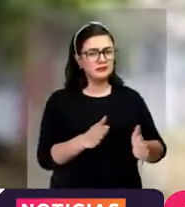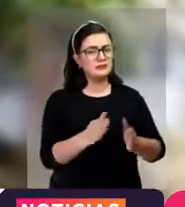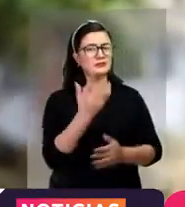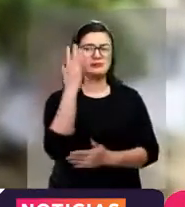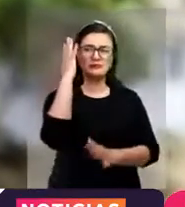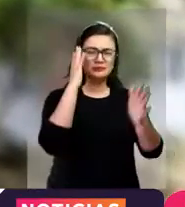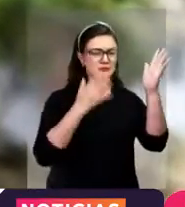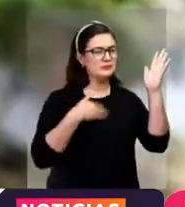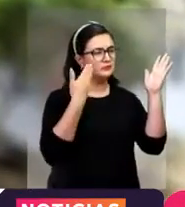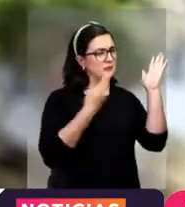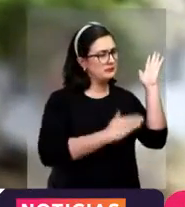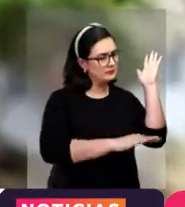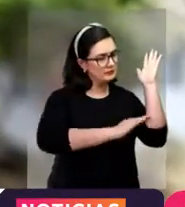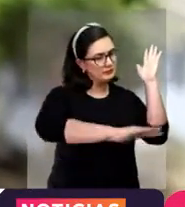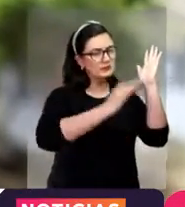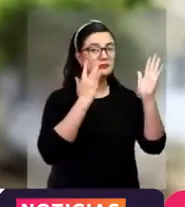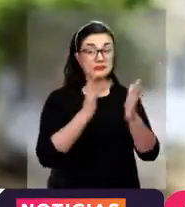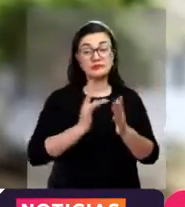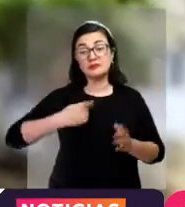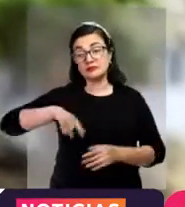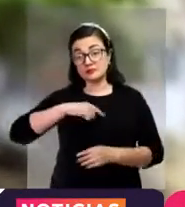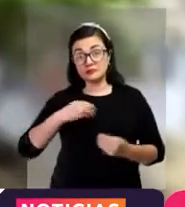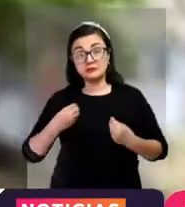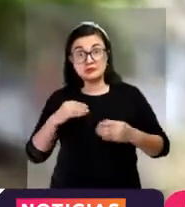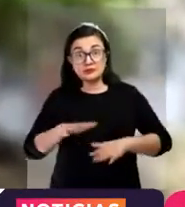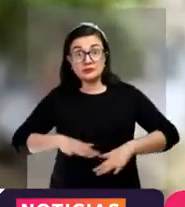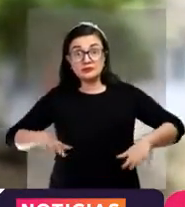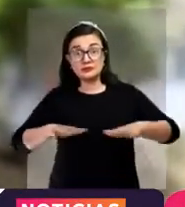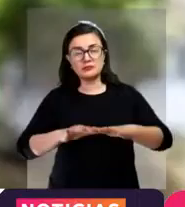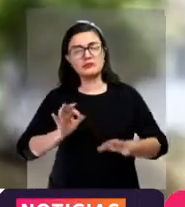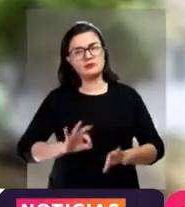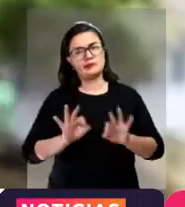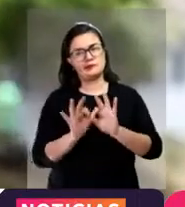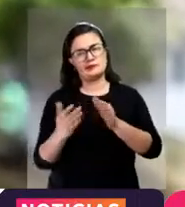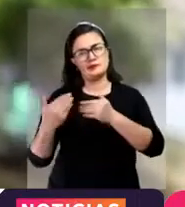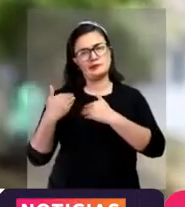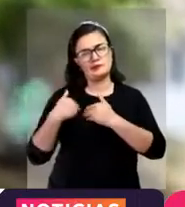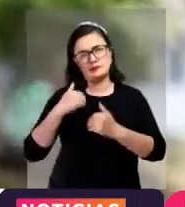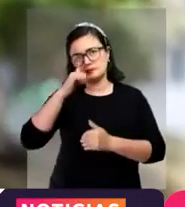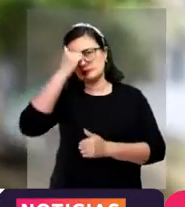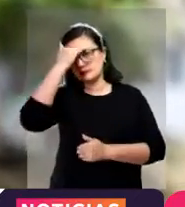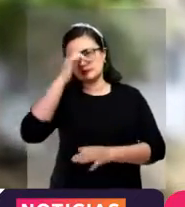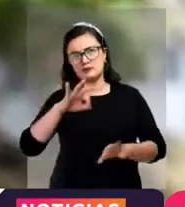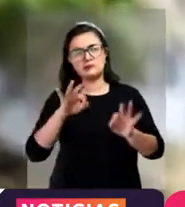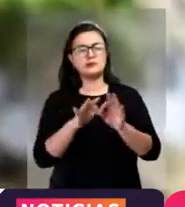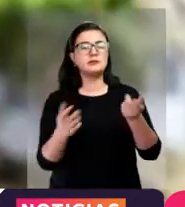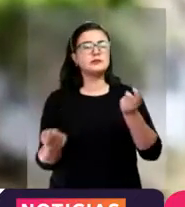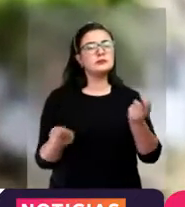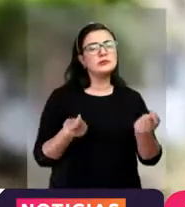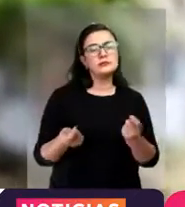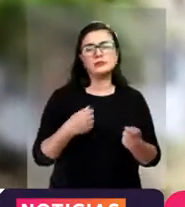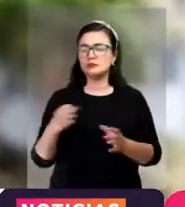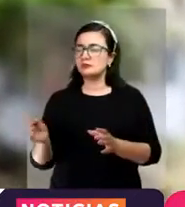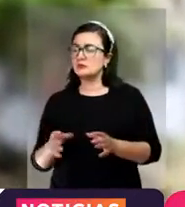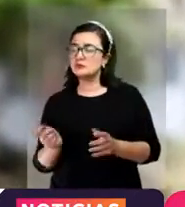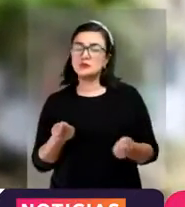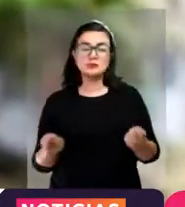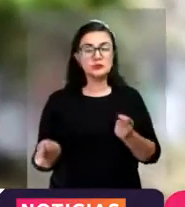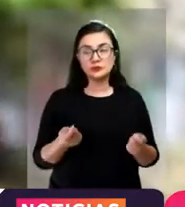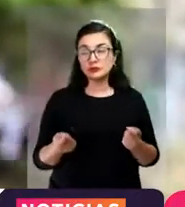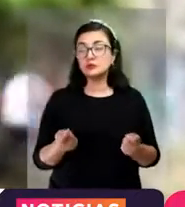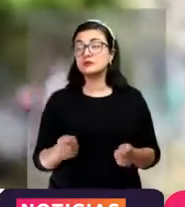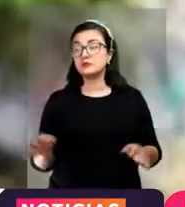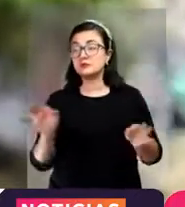como residentes también de la localidad tenemos la tarea principal, que es hacer un manejo adecuado de nuestros residuos para que el trabajo que hacemos